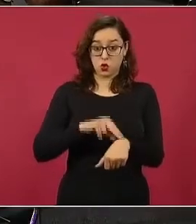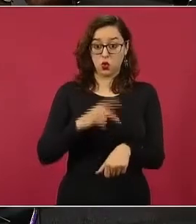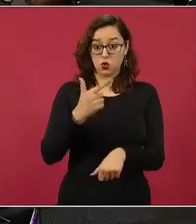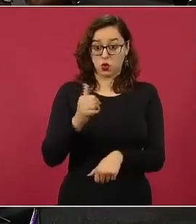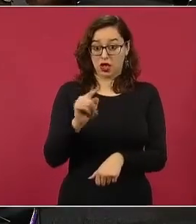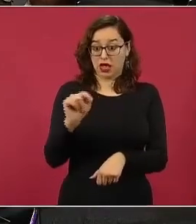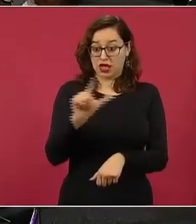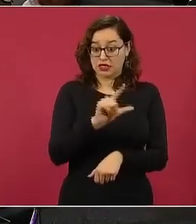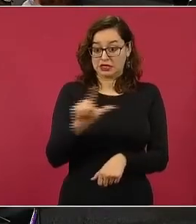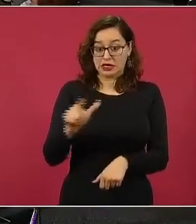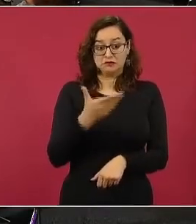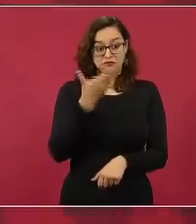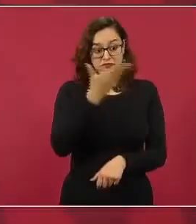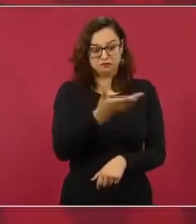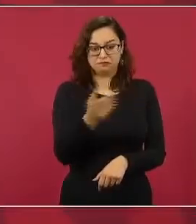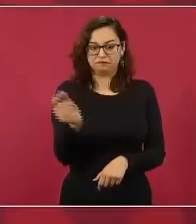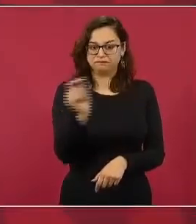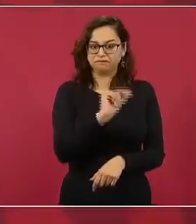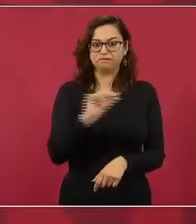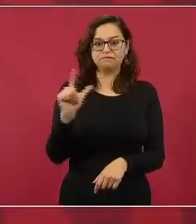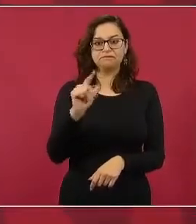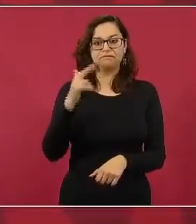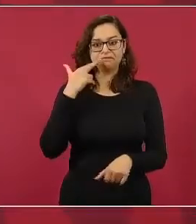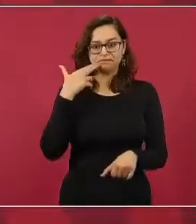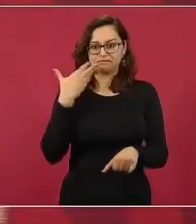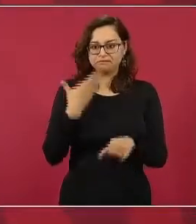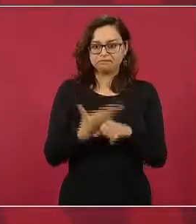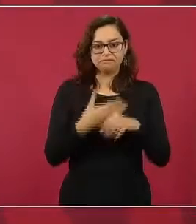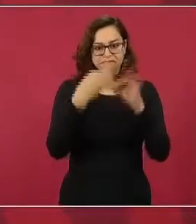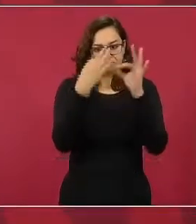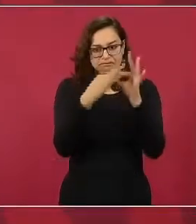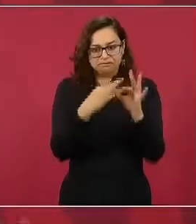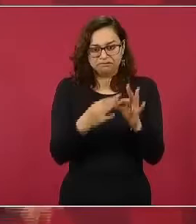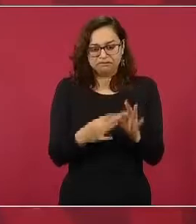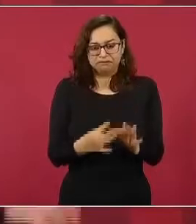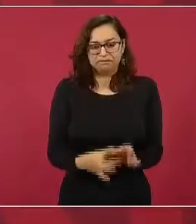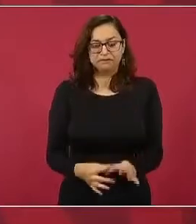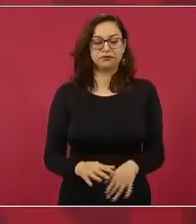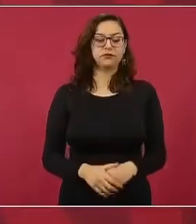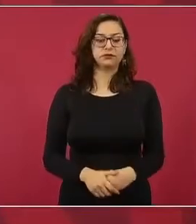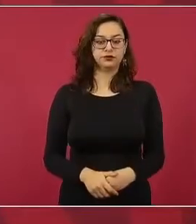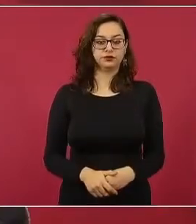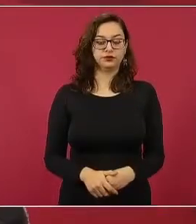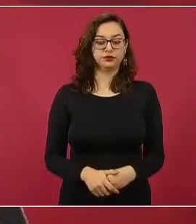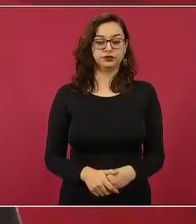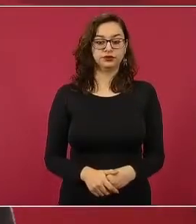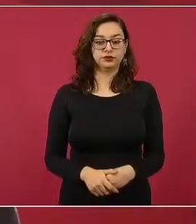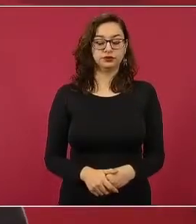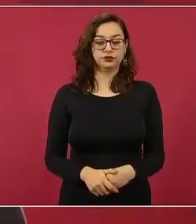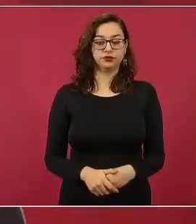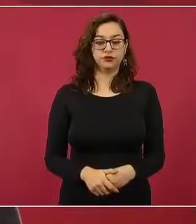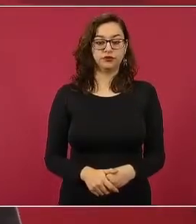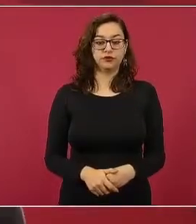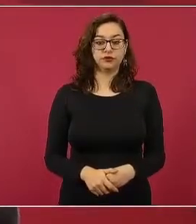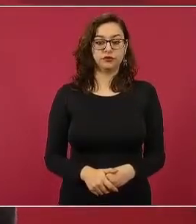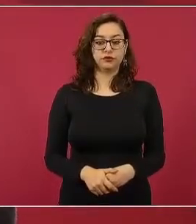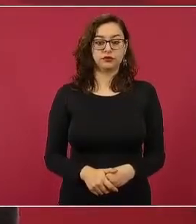pero es desde luego producto del rencor, del odio